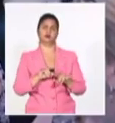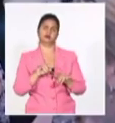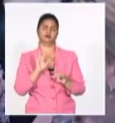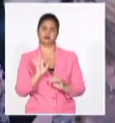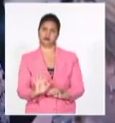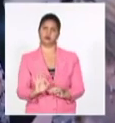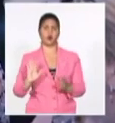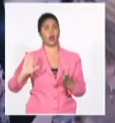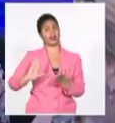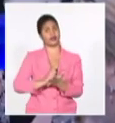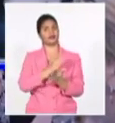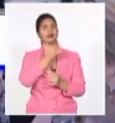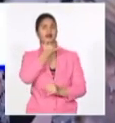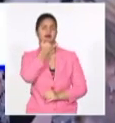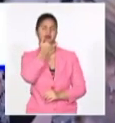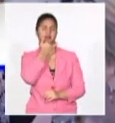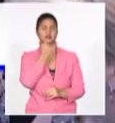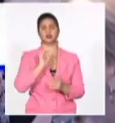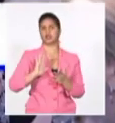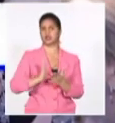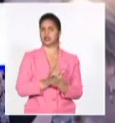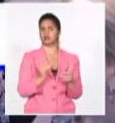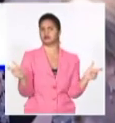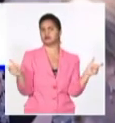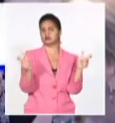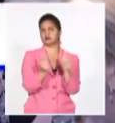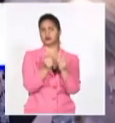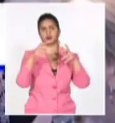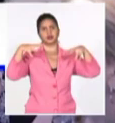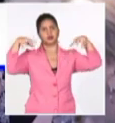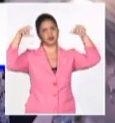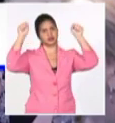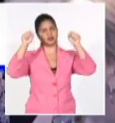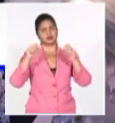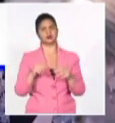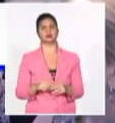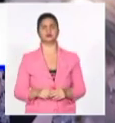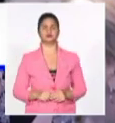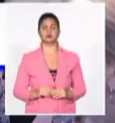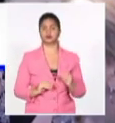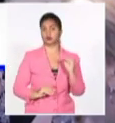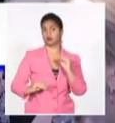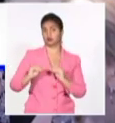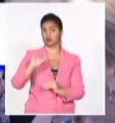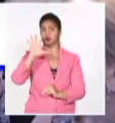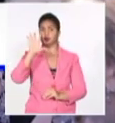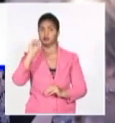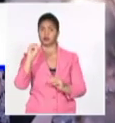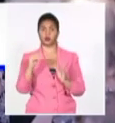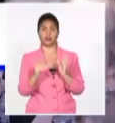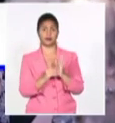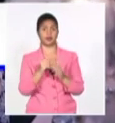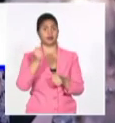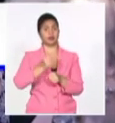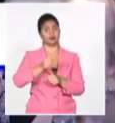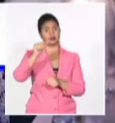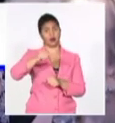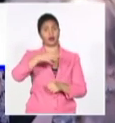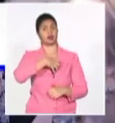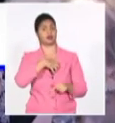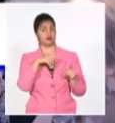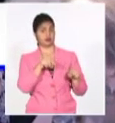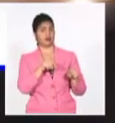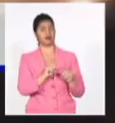importante desempeño en la actividad de los nuevos actores económicos, más de 50.000 trabajadores por cuenta propia, más de 800